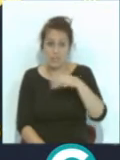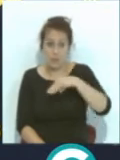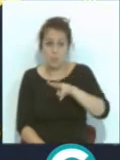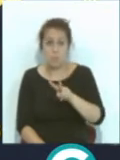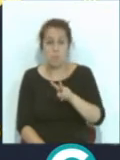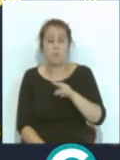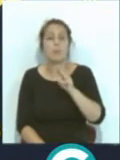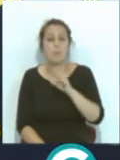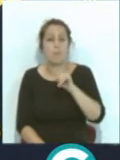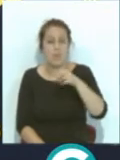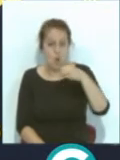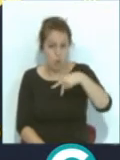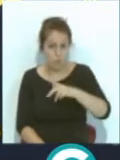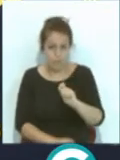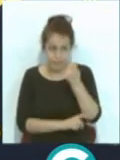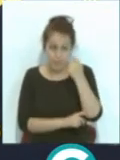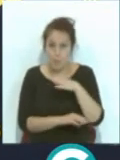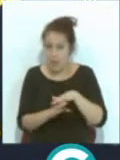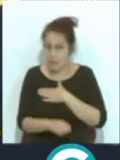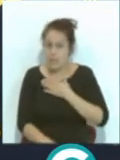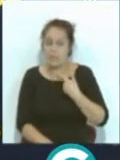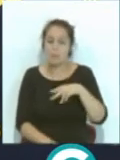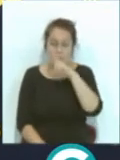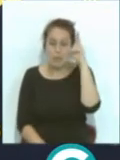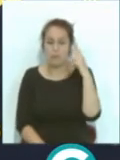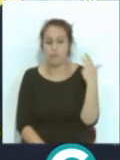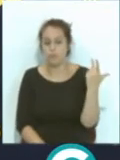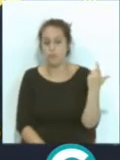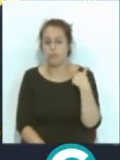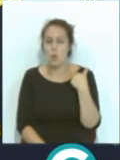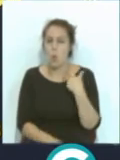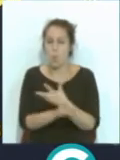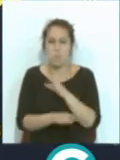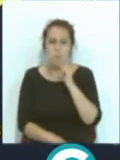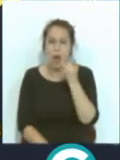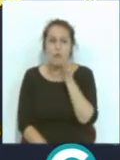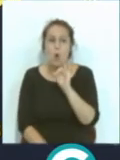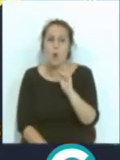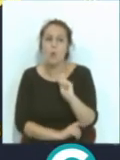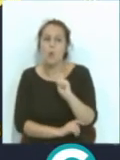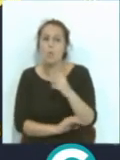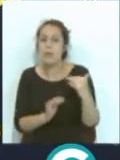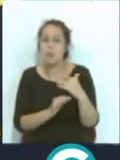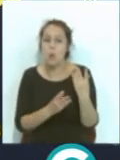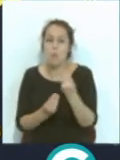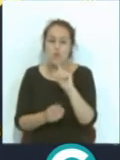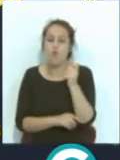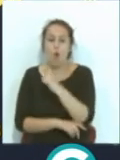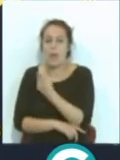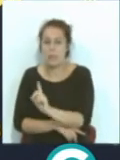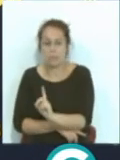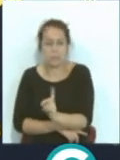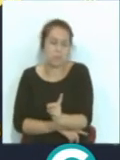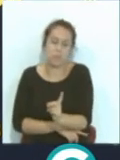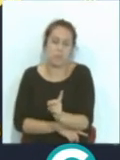mí, y al Madrid no le veo jugando mal o no ganando muchos partidos. Entonces yo creo que mañana para ellos